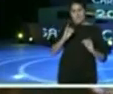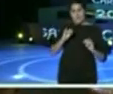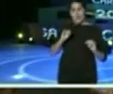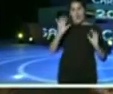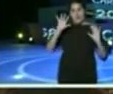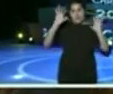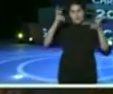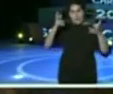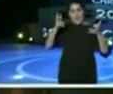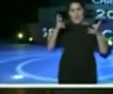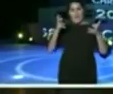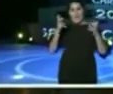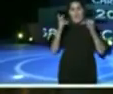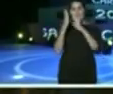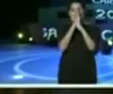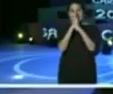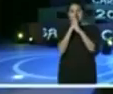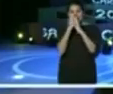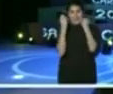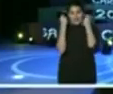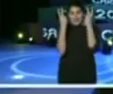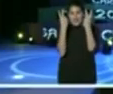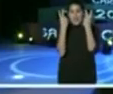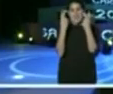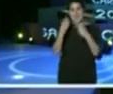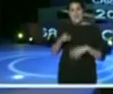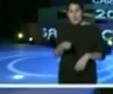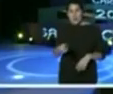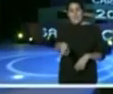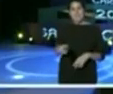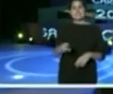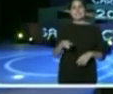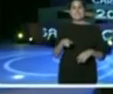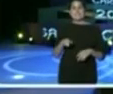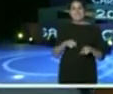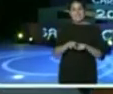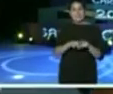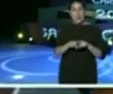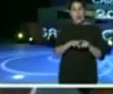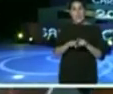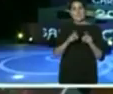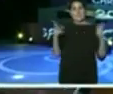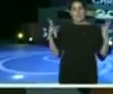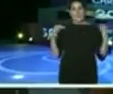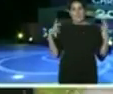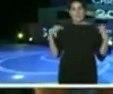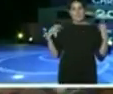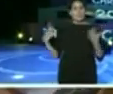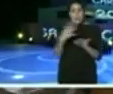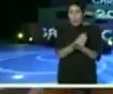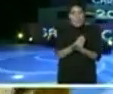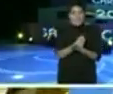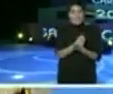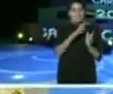Rebotados, Clandestinas, Burlonas, Murga Irónico, Triquiconas y Los Trabas. Todas estas murgas van a